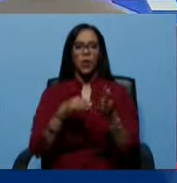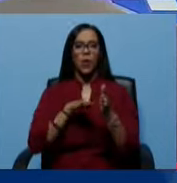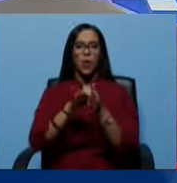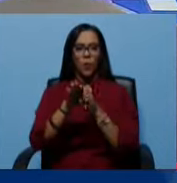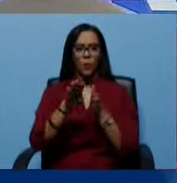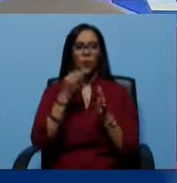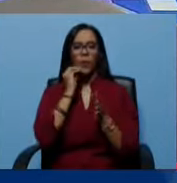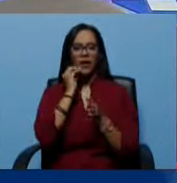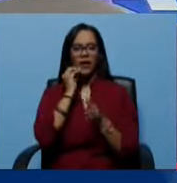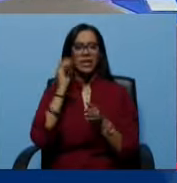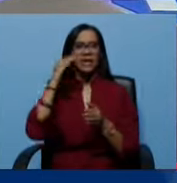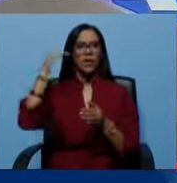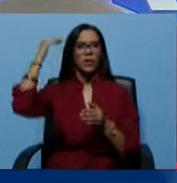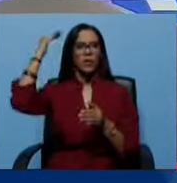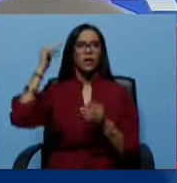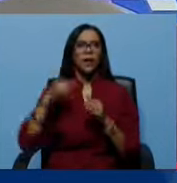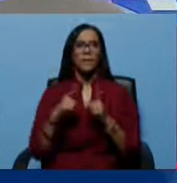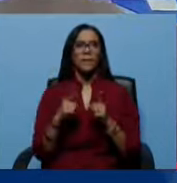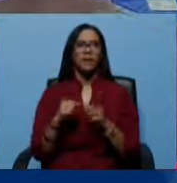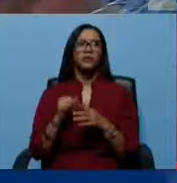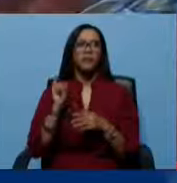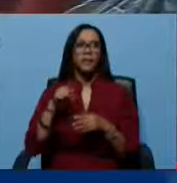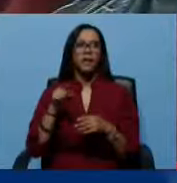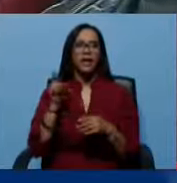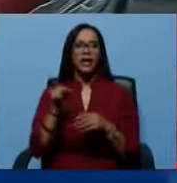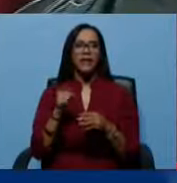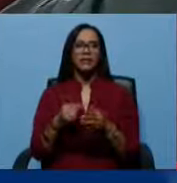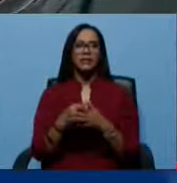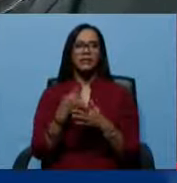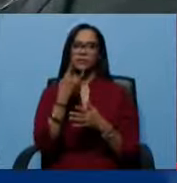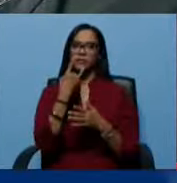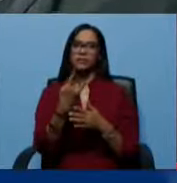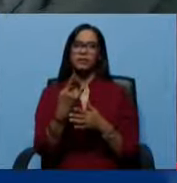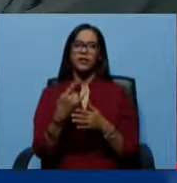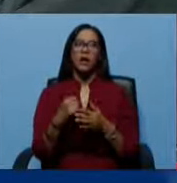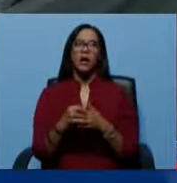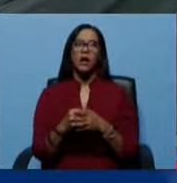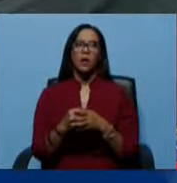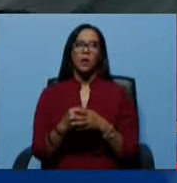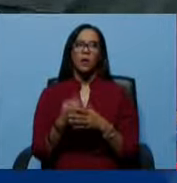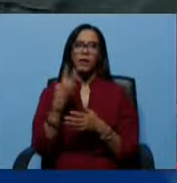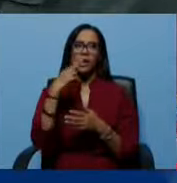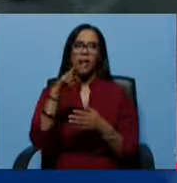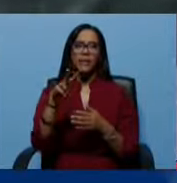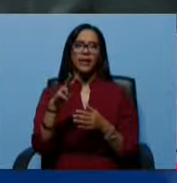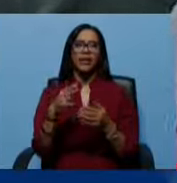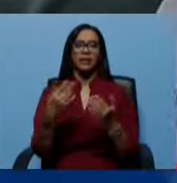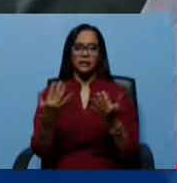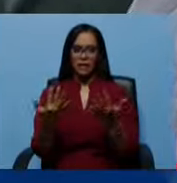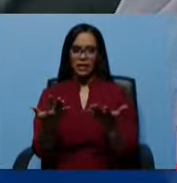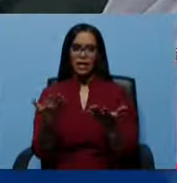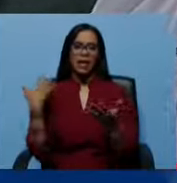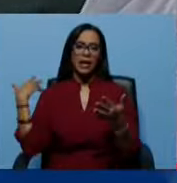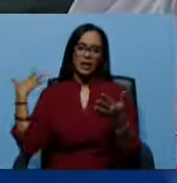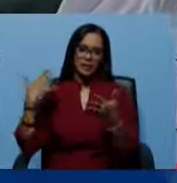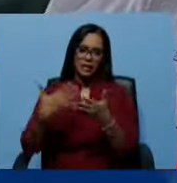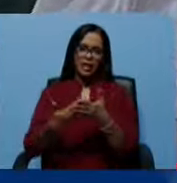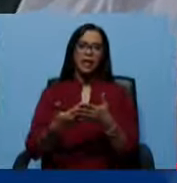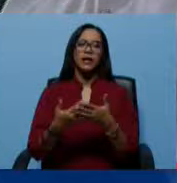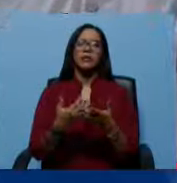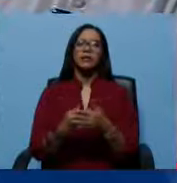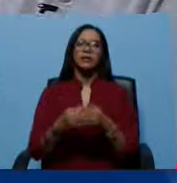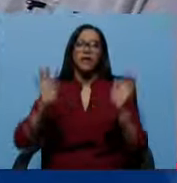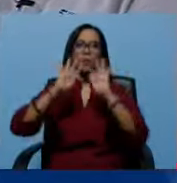adulta, pero yo creo que también esa perspectiva es una mirada heredada del modelo